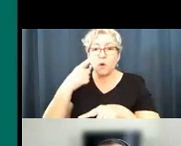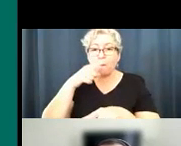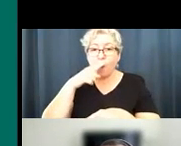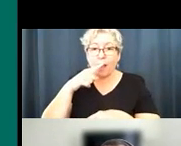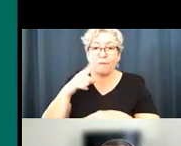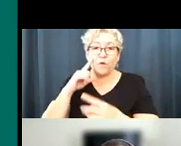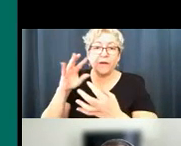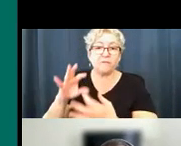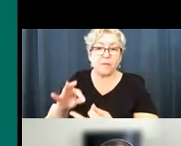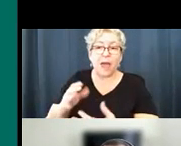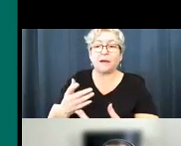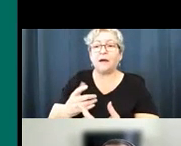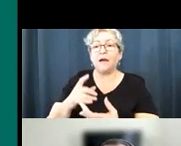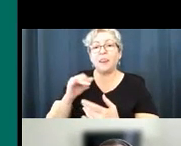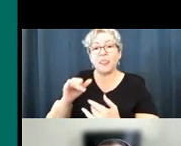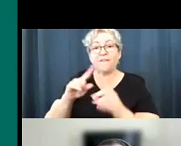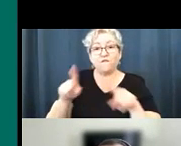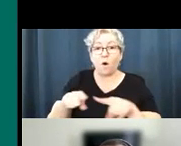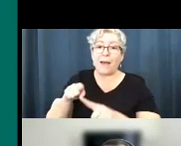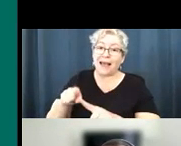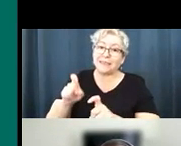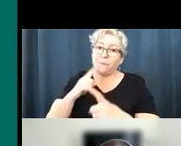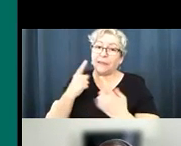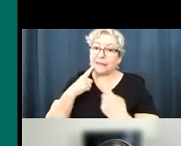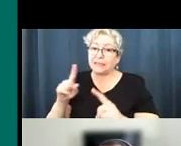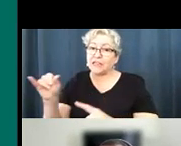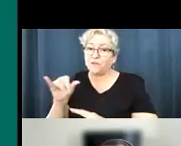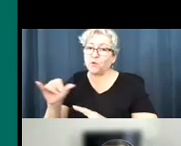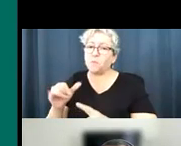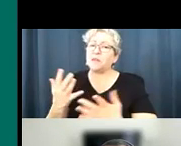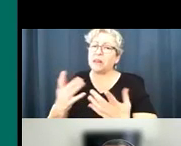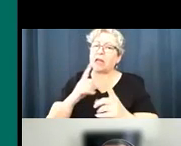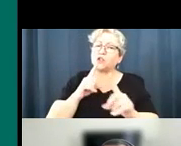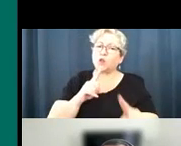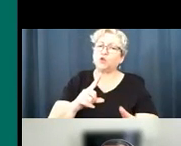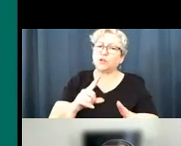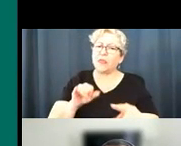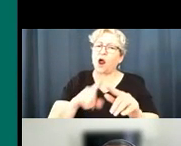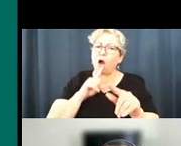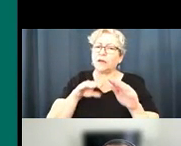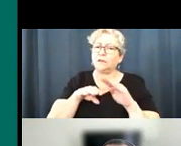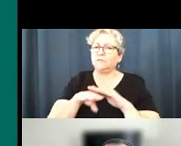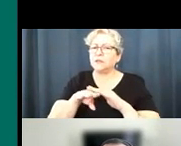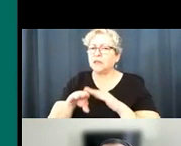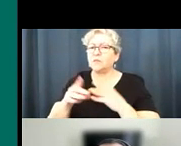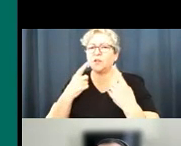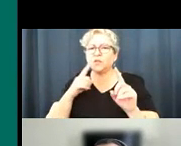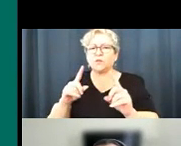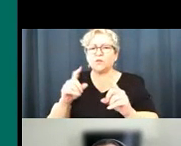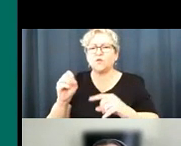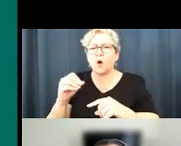insumo. Muchas veces el insumo, la formulario del insumo tiene que ser accesible también. Hay muchas soluciones para poder hacer